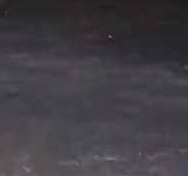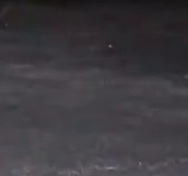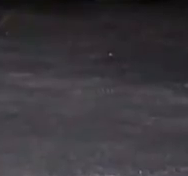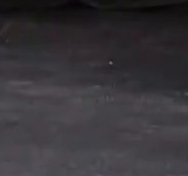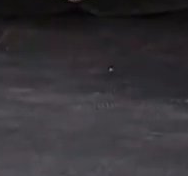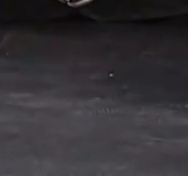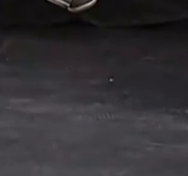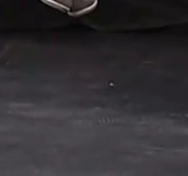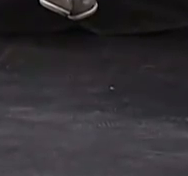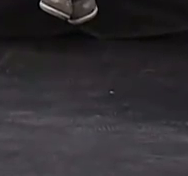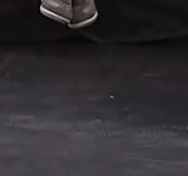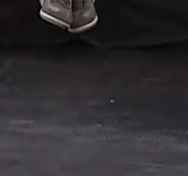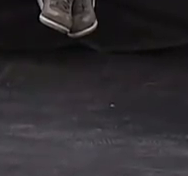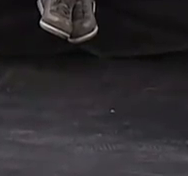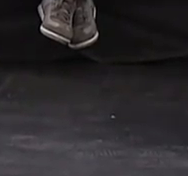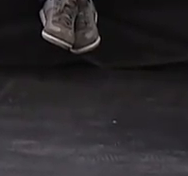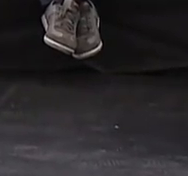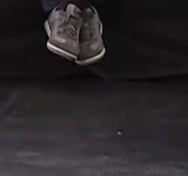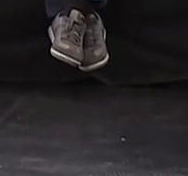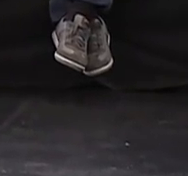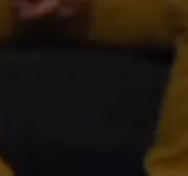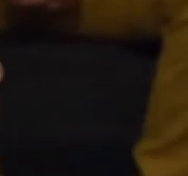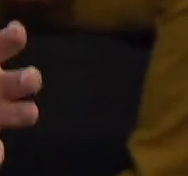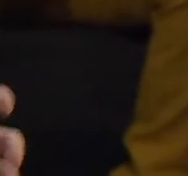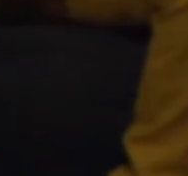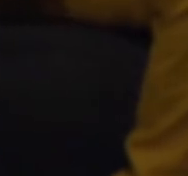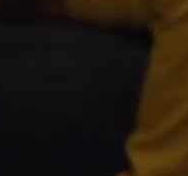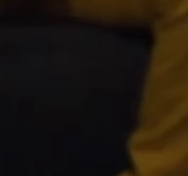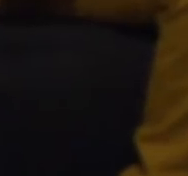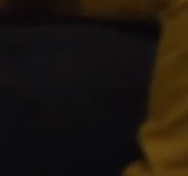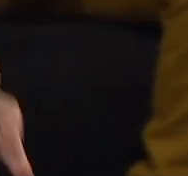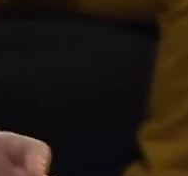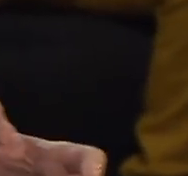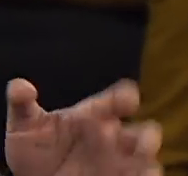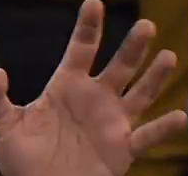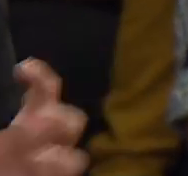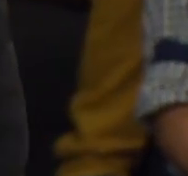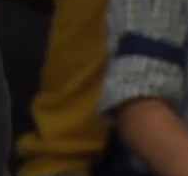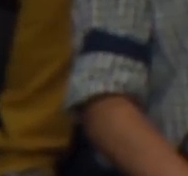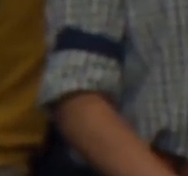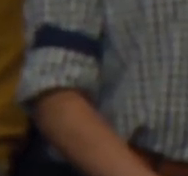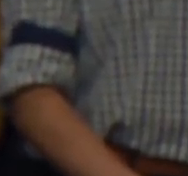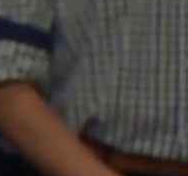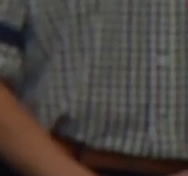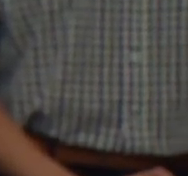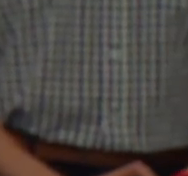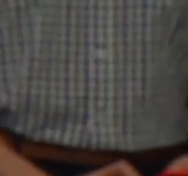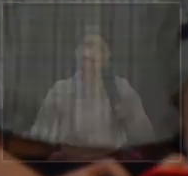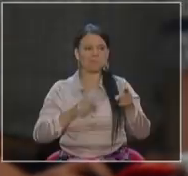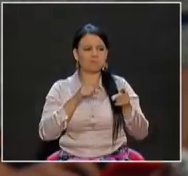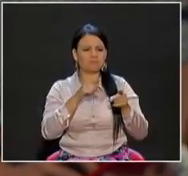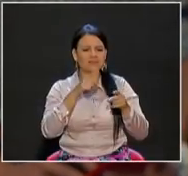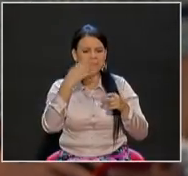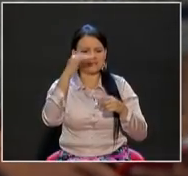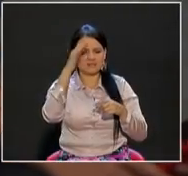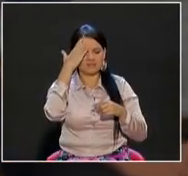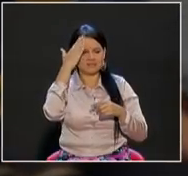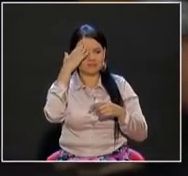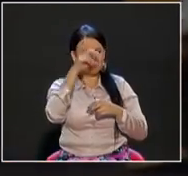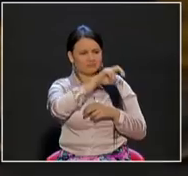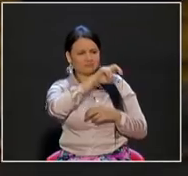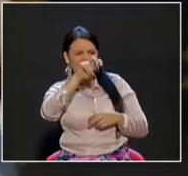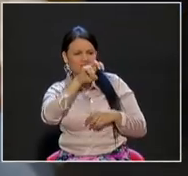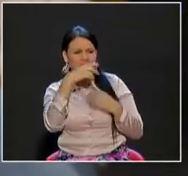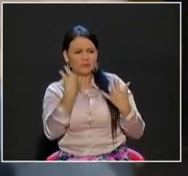y más de 800 y 800 candidatas por todo el departamento entre ellos el norte obviamente tiene una